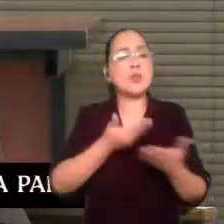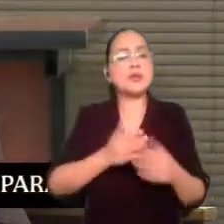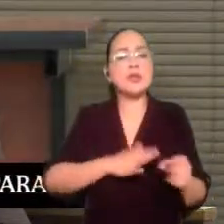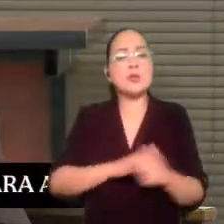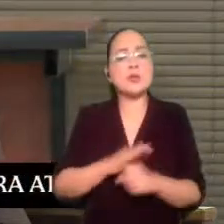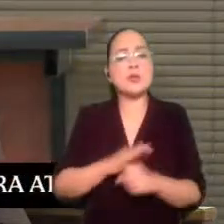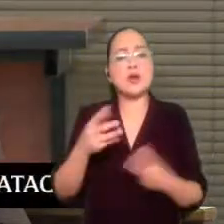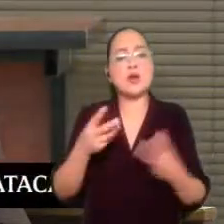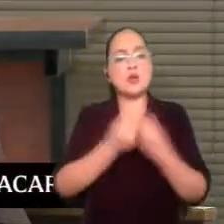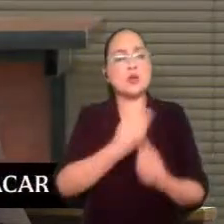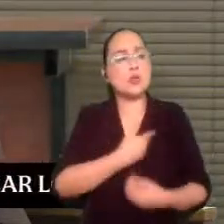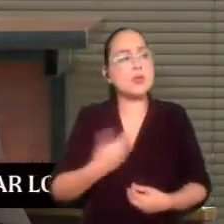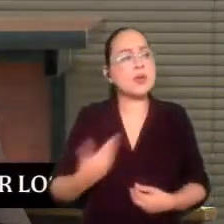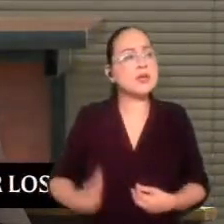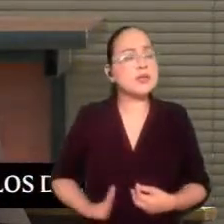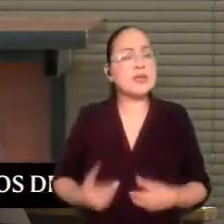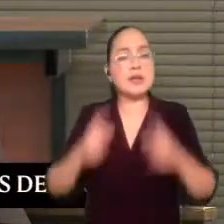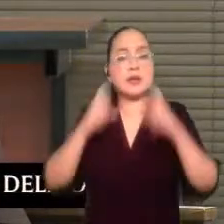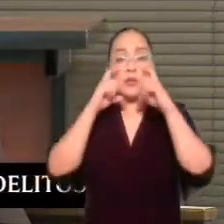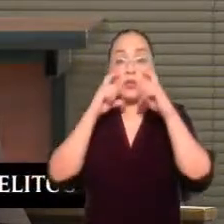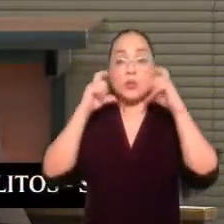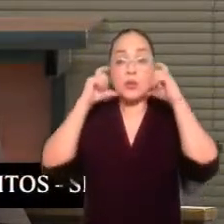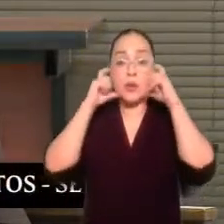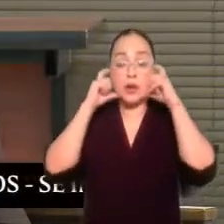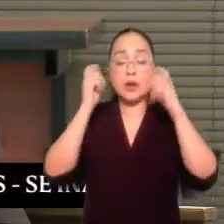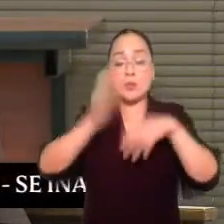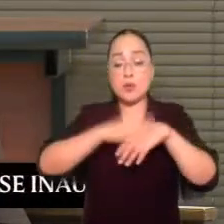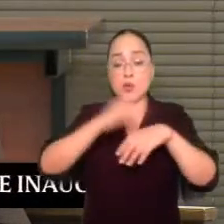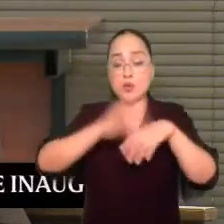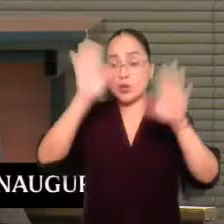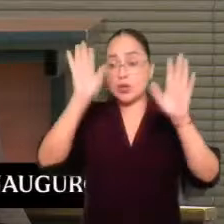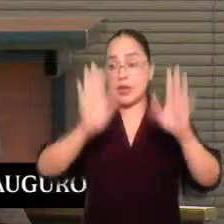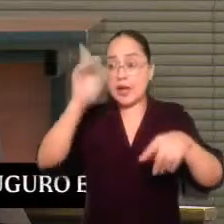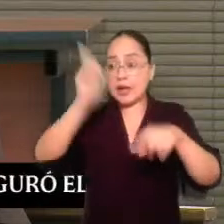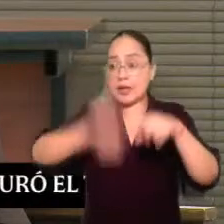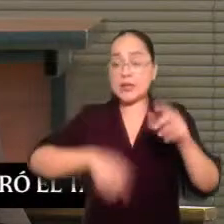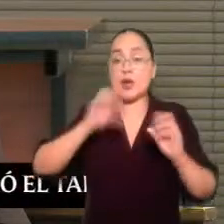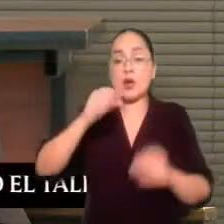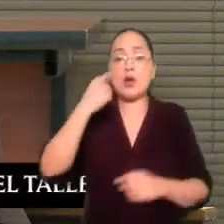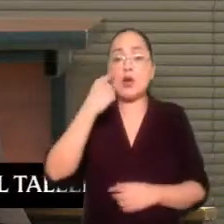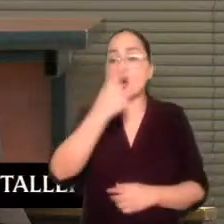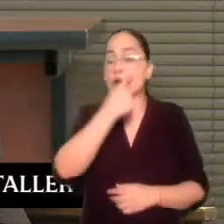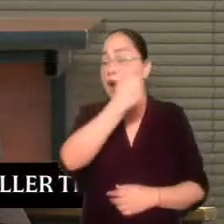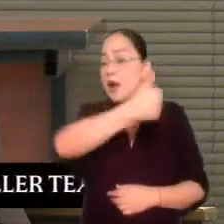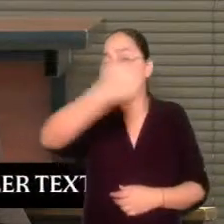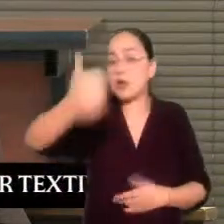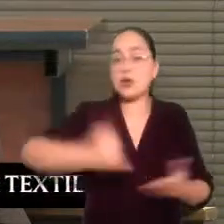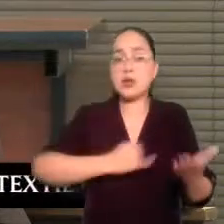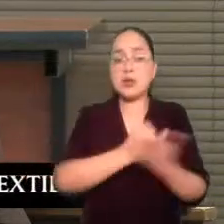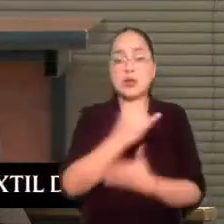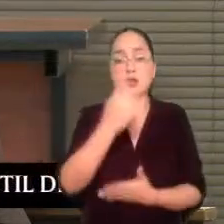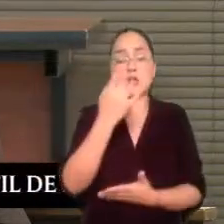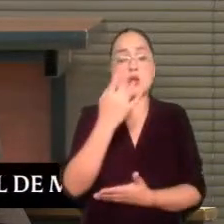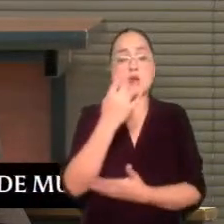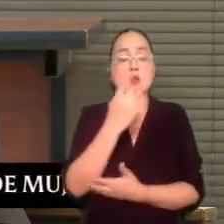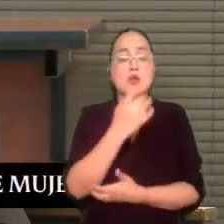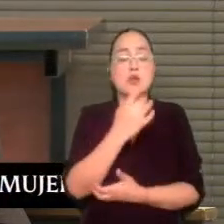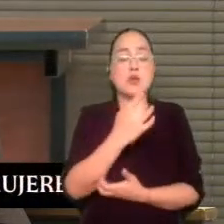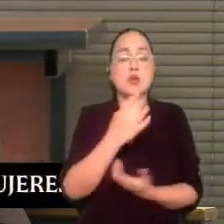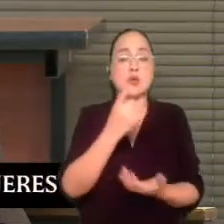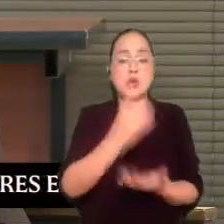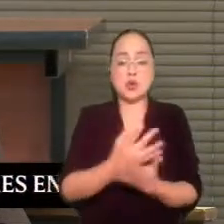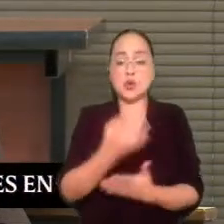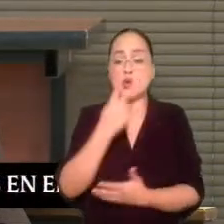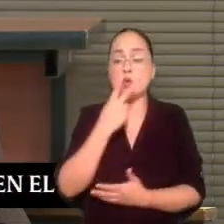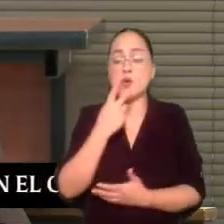si el cubrebocas no se utilizará o se utilizará a consideración personal solamente en semáforo rojo, en semáforo verde, o